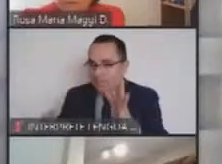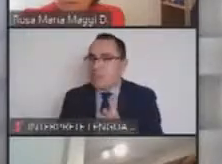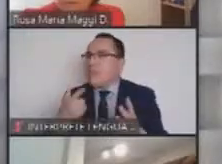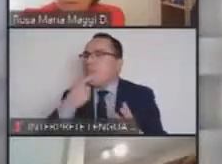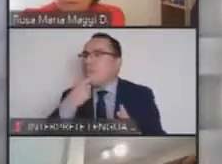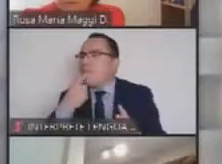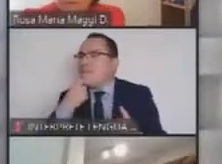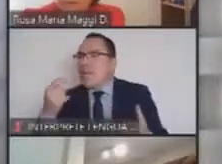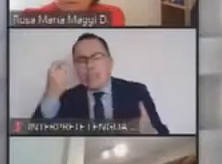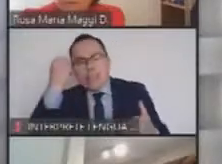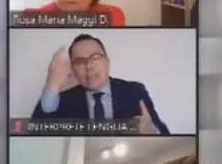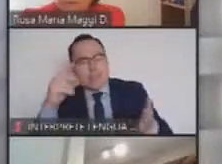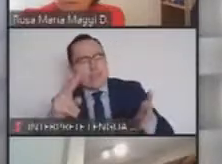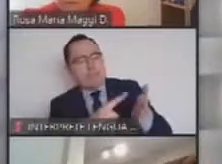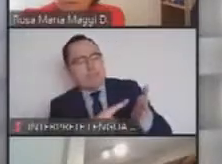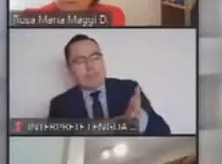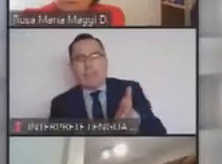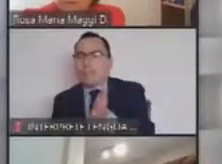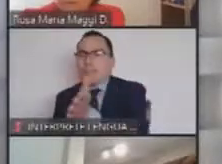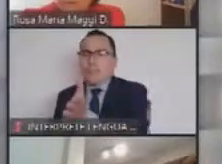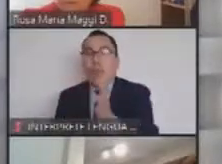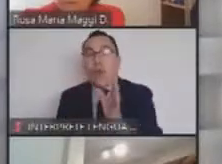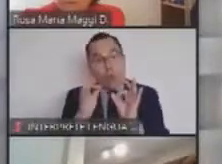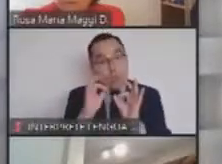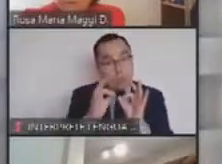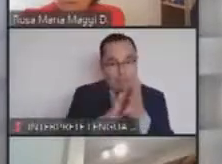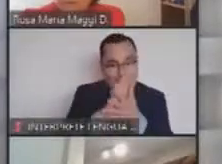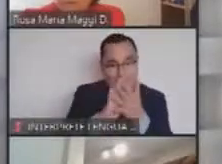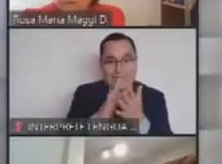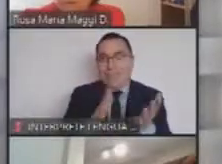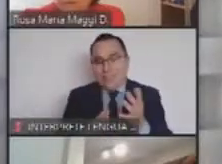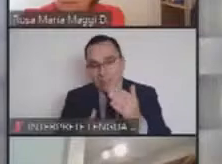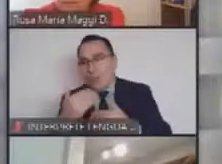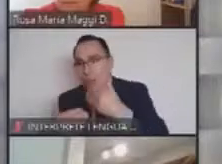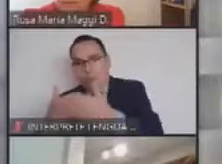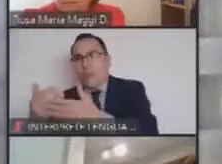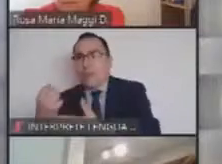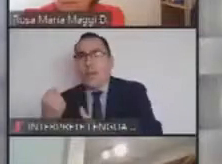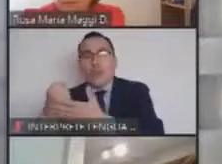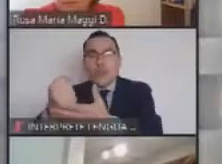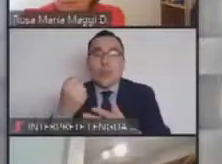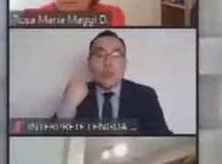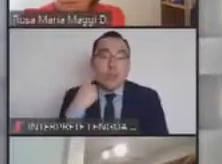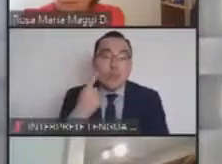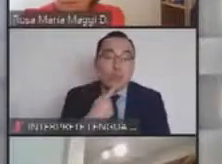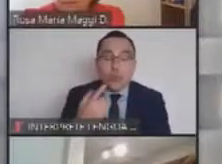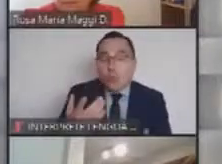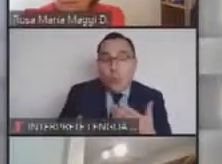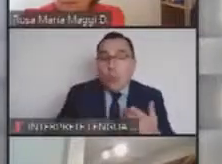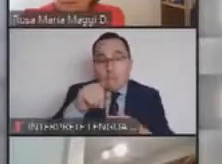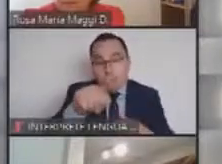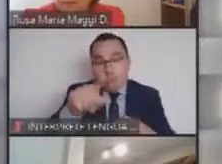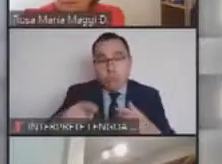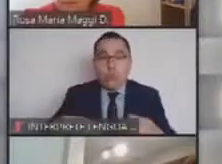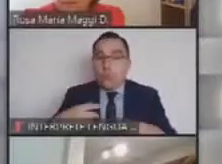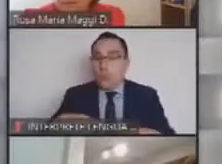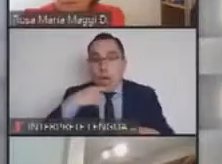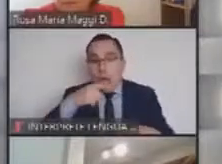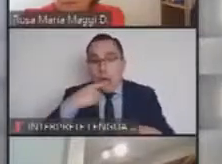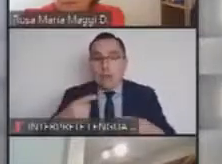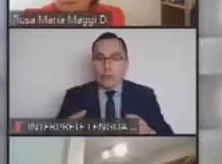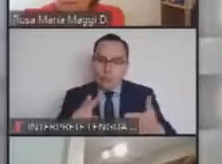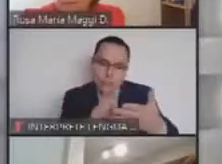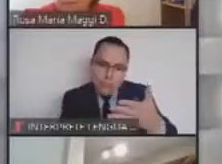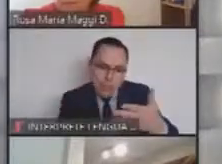poner a disposición de la ciudadanía el conocimiento e información que se tiene, ya tiene por objeto